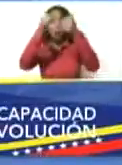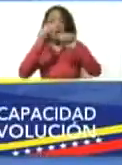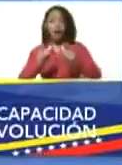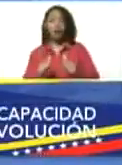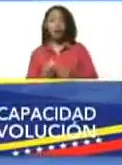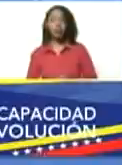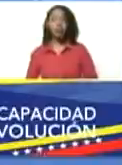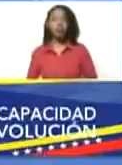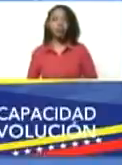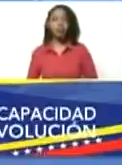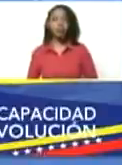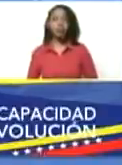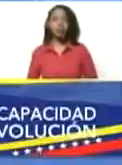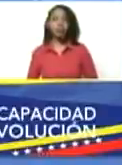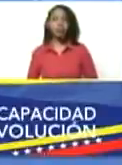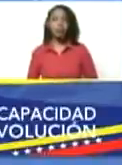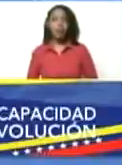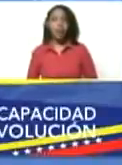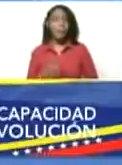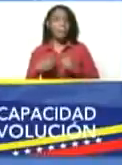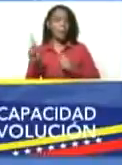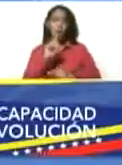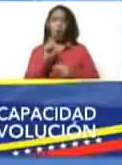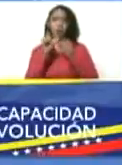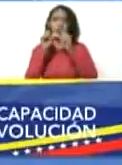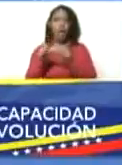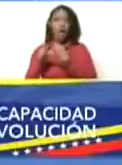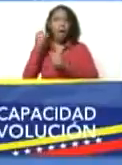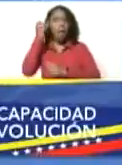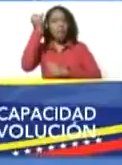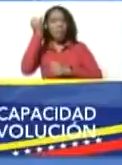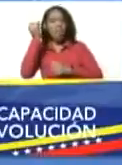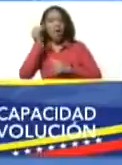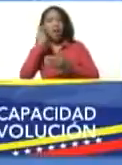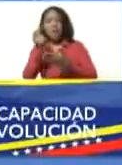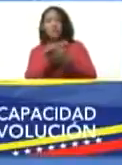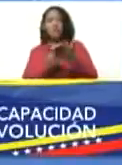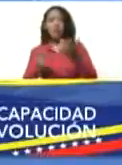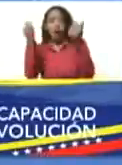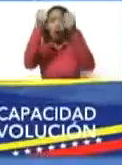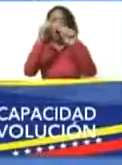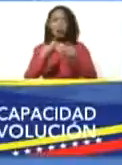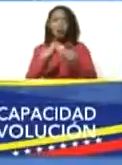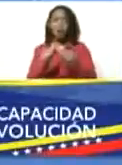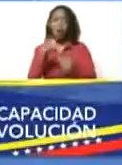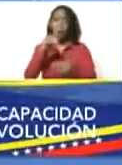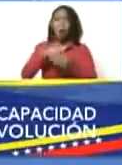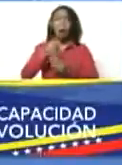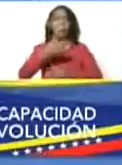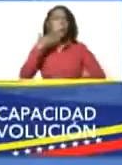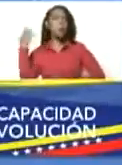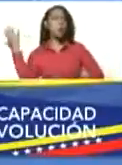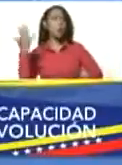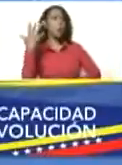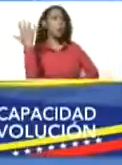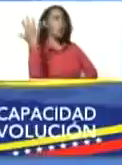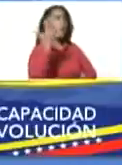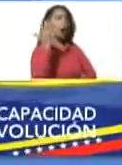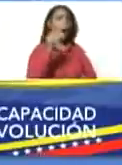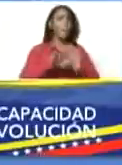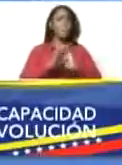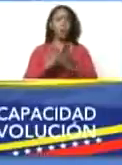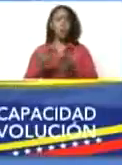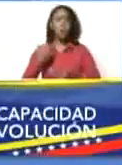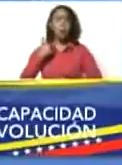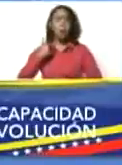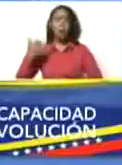artística. Pero no se quedaba en la creación literaria y artística para vanagloriar el mundo, vanagloriarse a sí